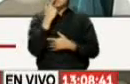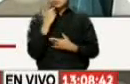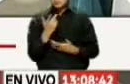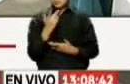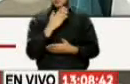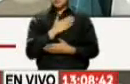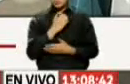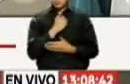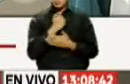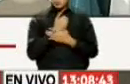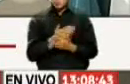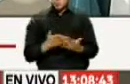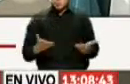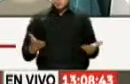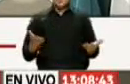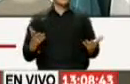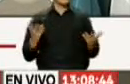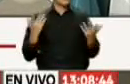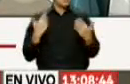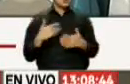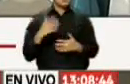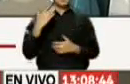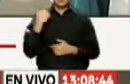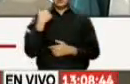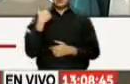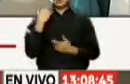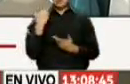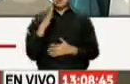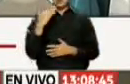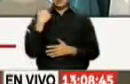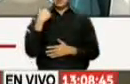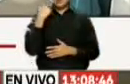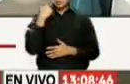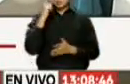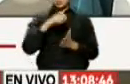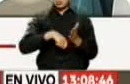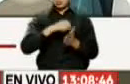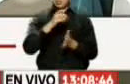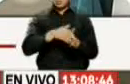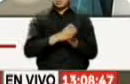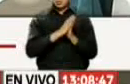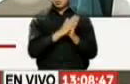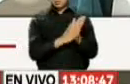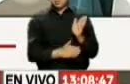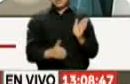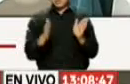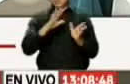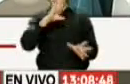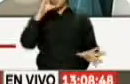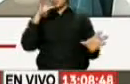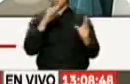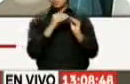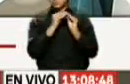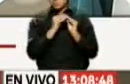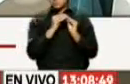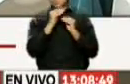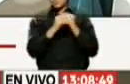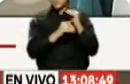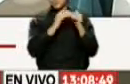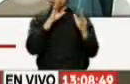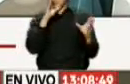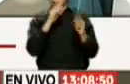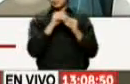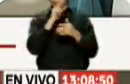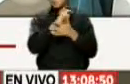nuestros productos, los cuales ya tenemos el requerimiento de ellos, en los cuales vamos a adaptarnos a procesar lo